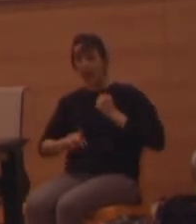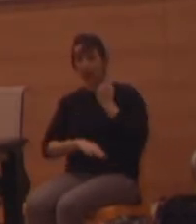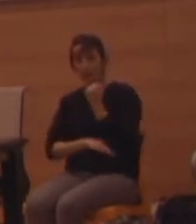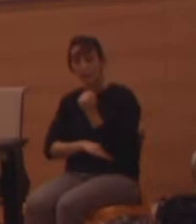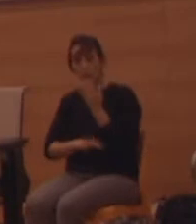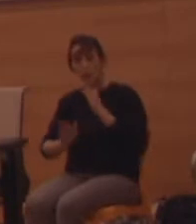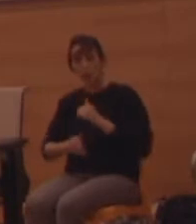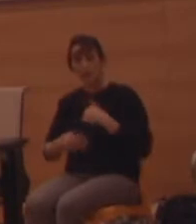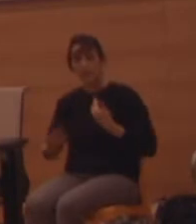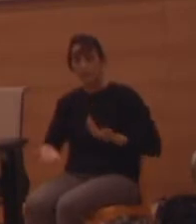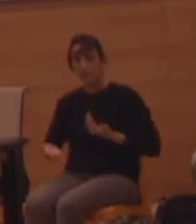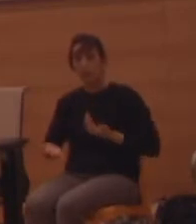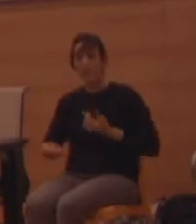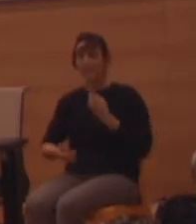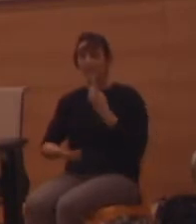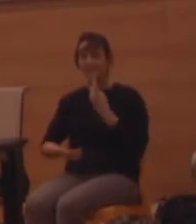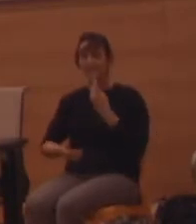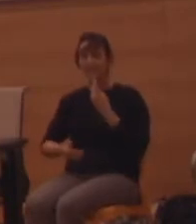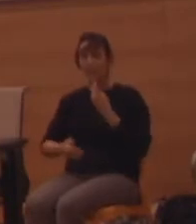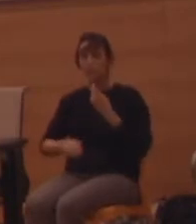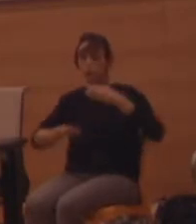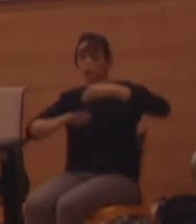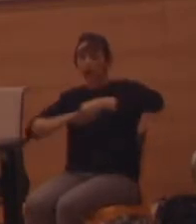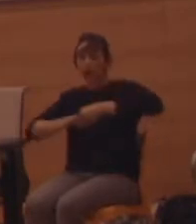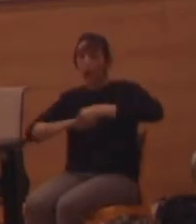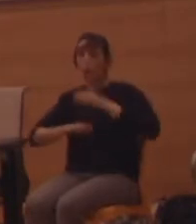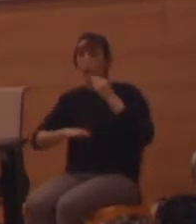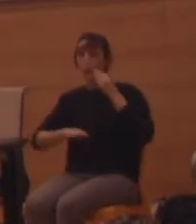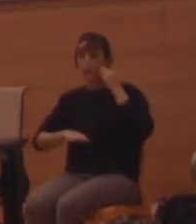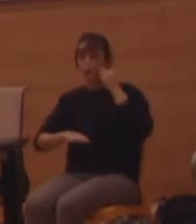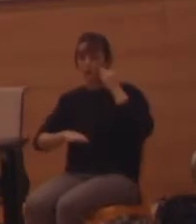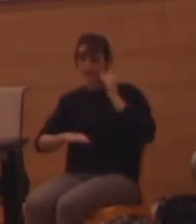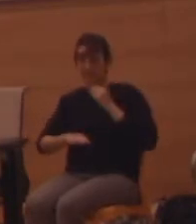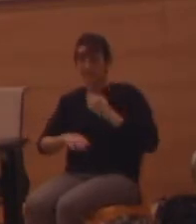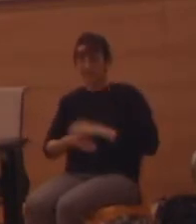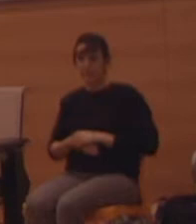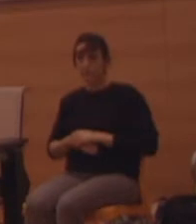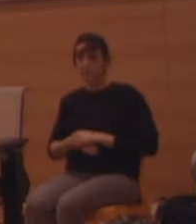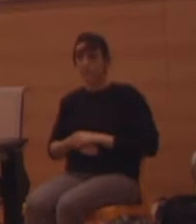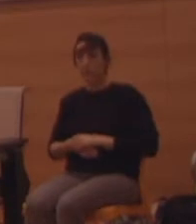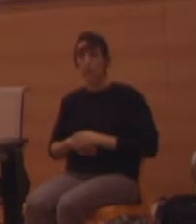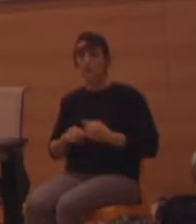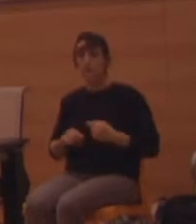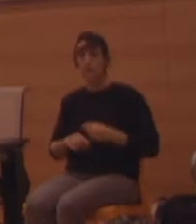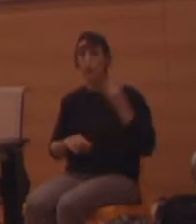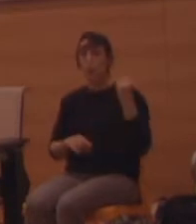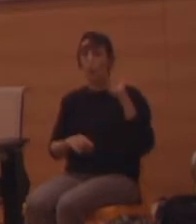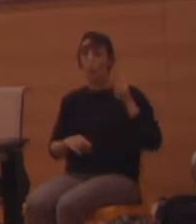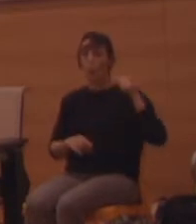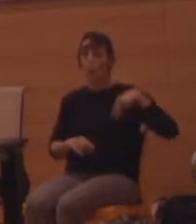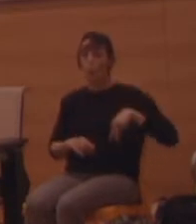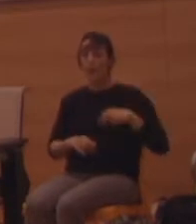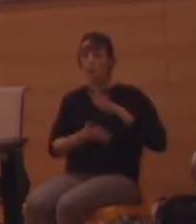y necesitaríamos colocar una prótesis. Y esto es un poco lo que nos decía Juan, las